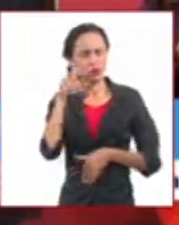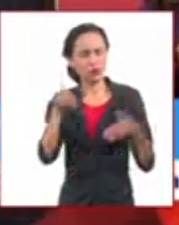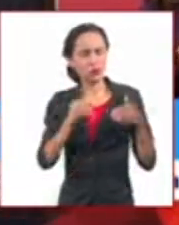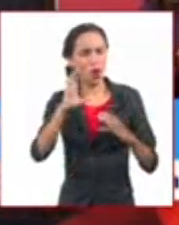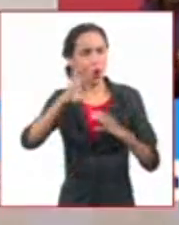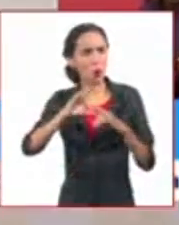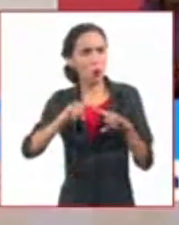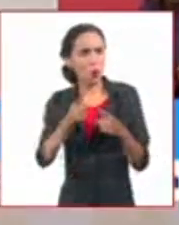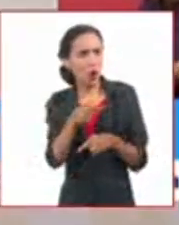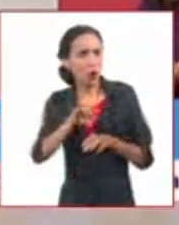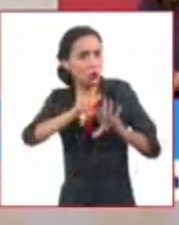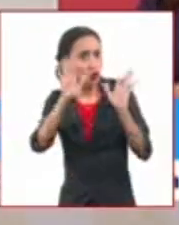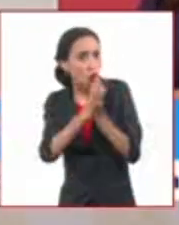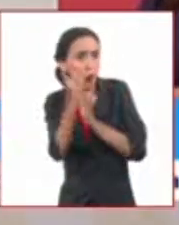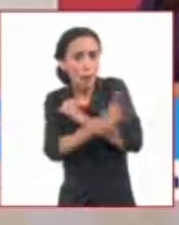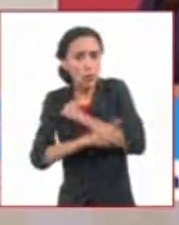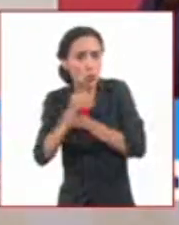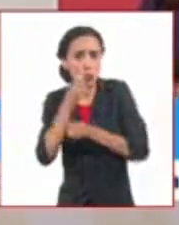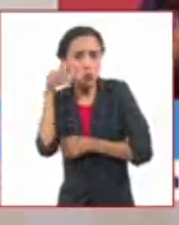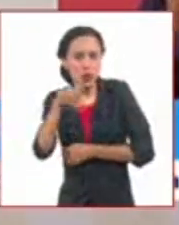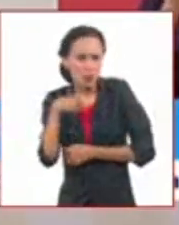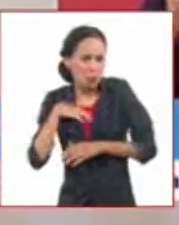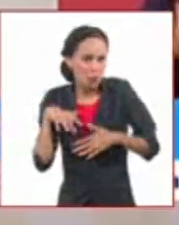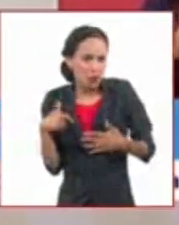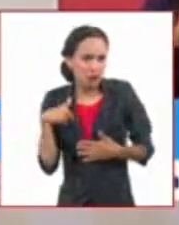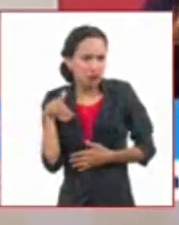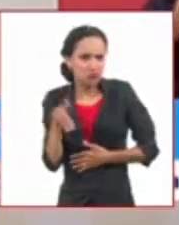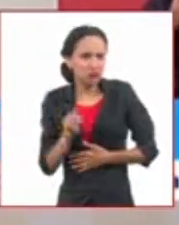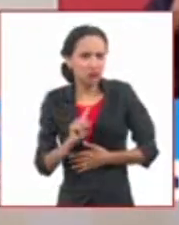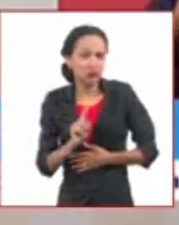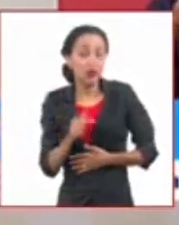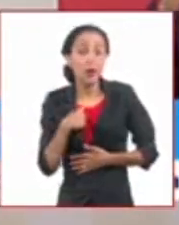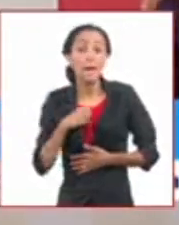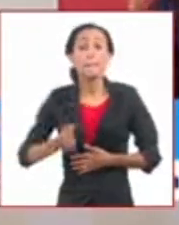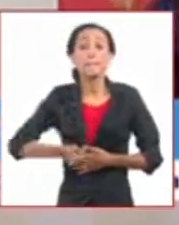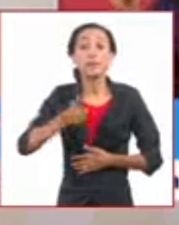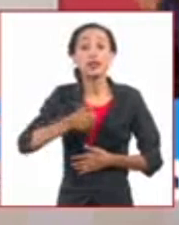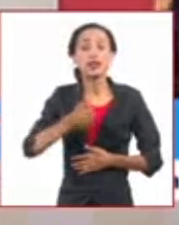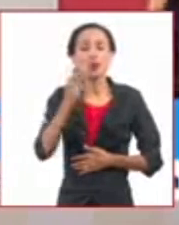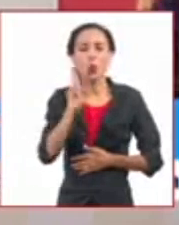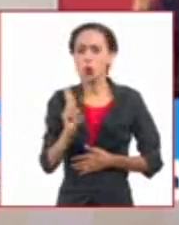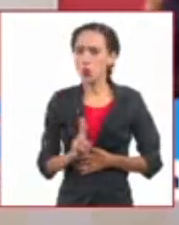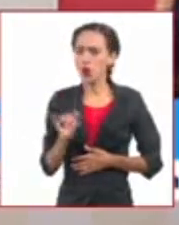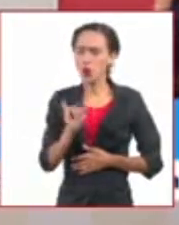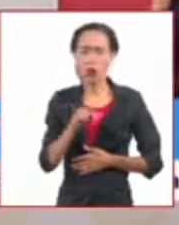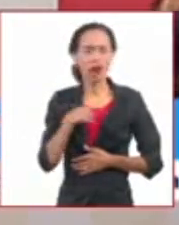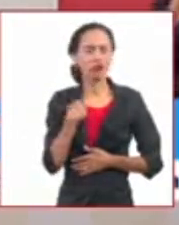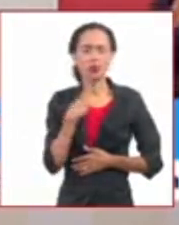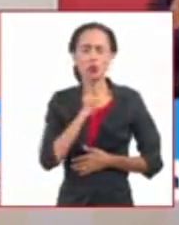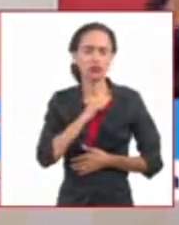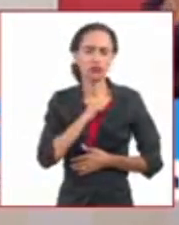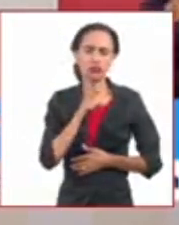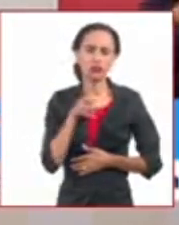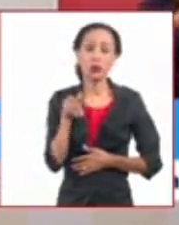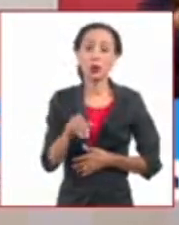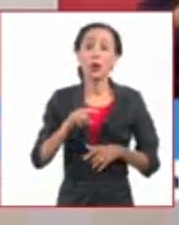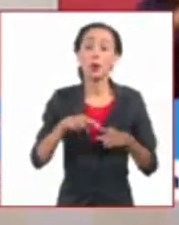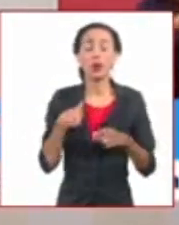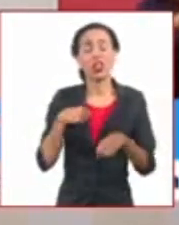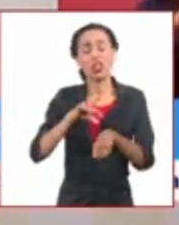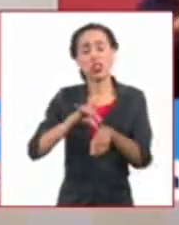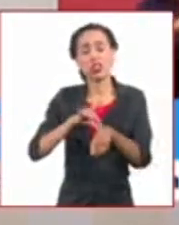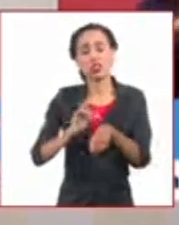de protesta y enviarán a sus cancilleres el presidente de uruguay ha tenido que suspender su participación tras haber dado positivo por